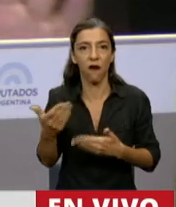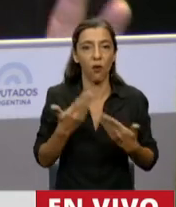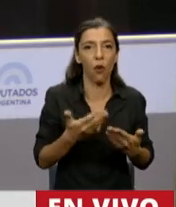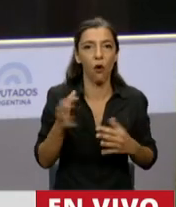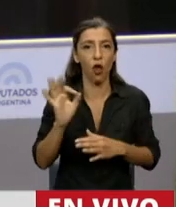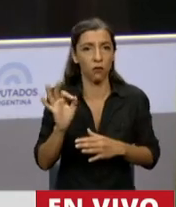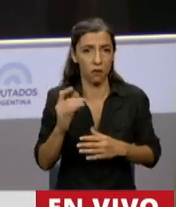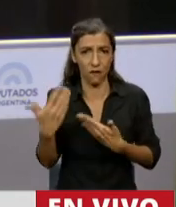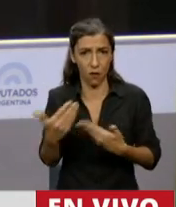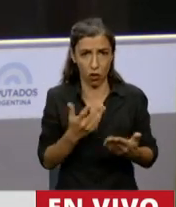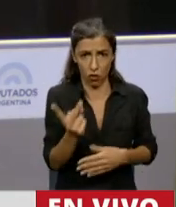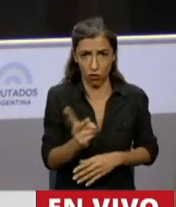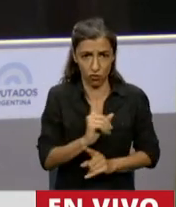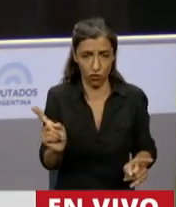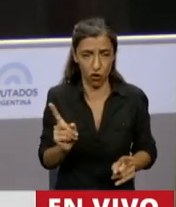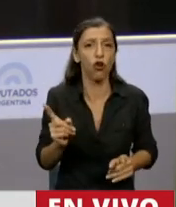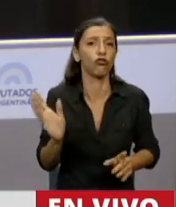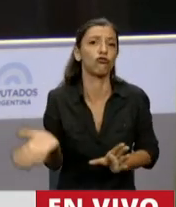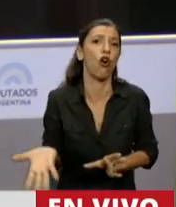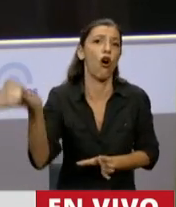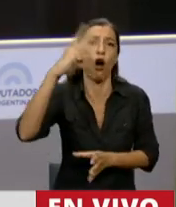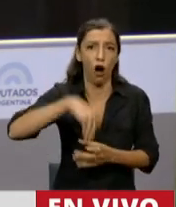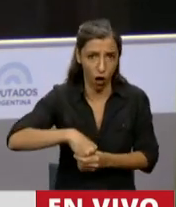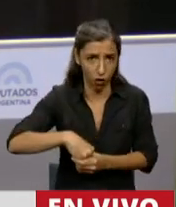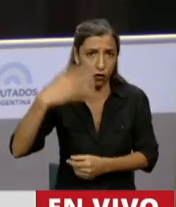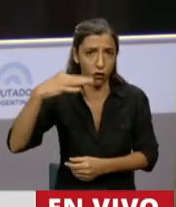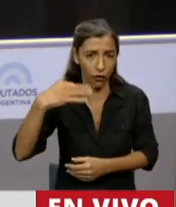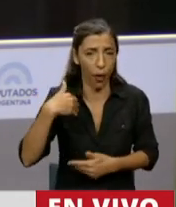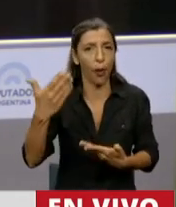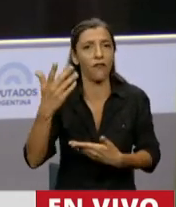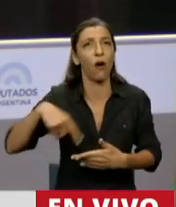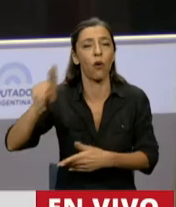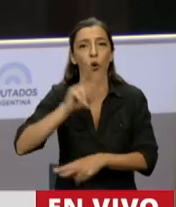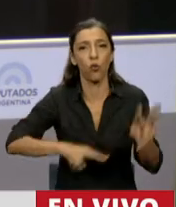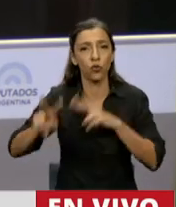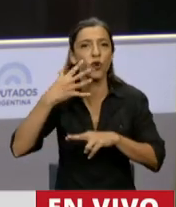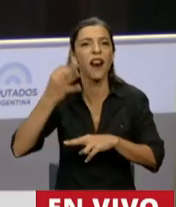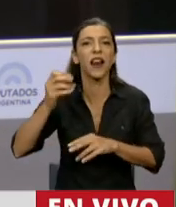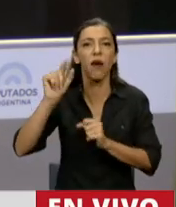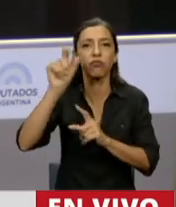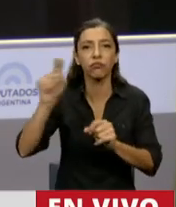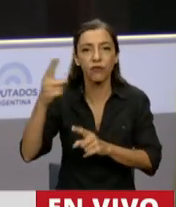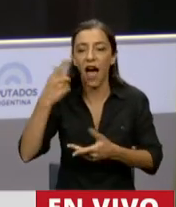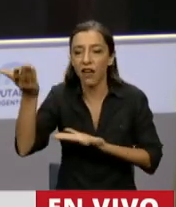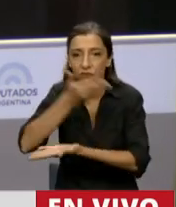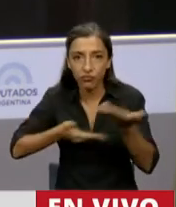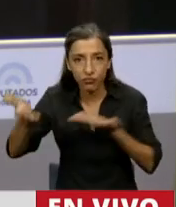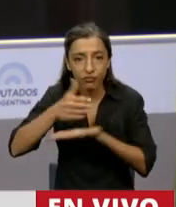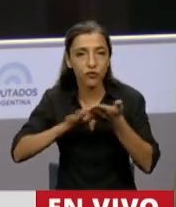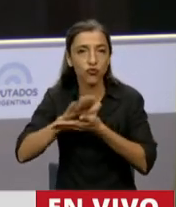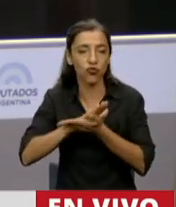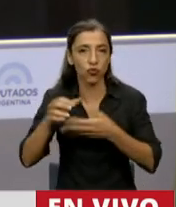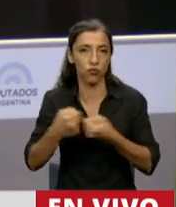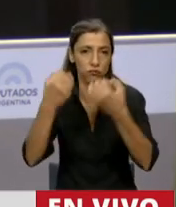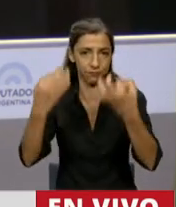multilateral donde estén comprendidas las realidades de todas las provincias y entonces cuando nosotros